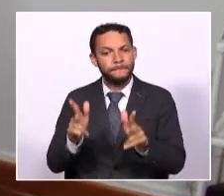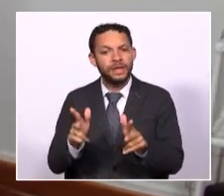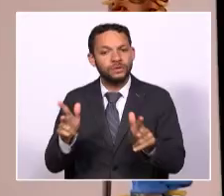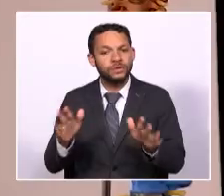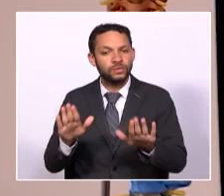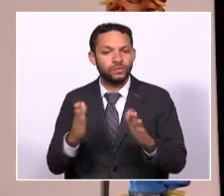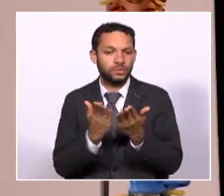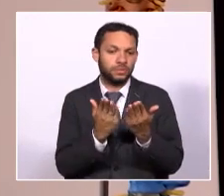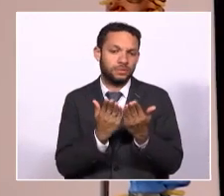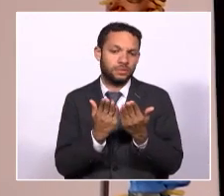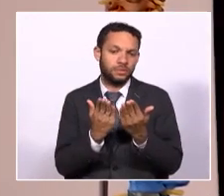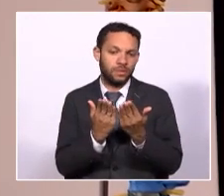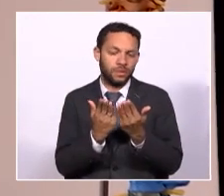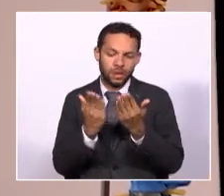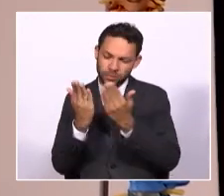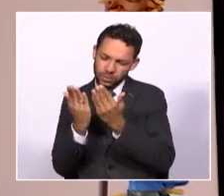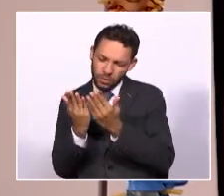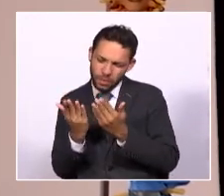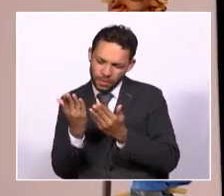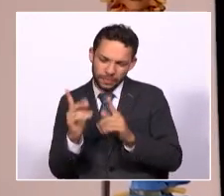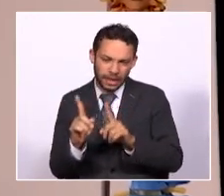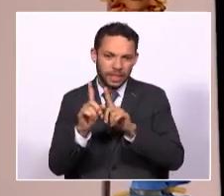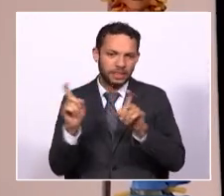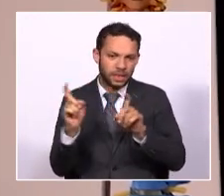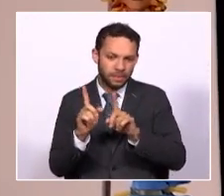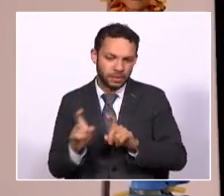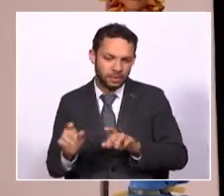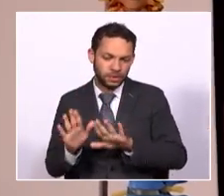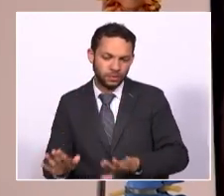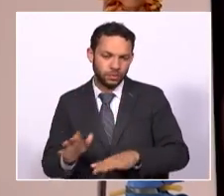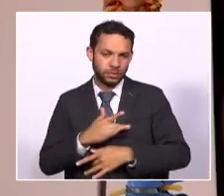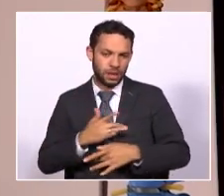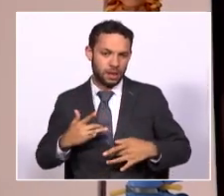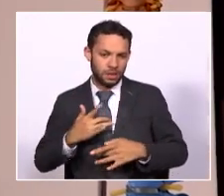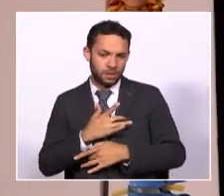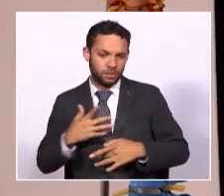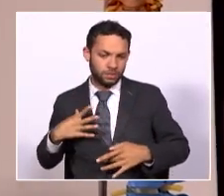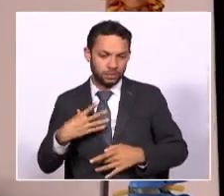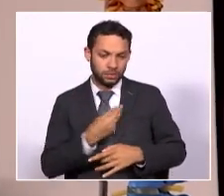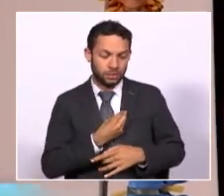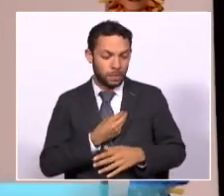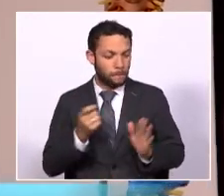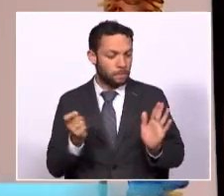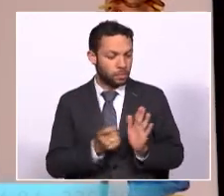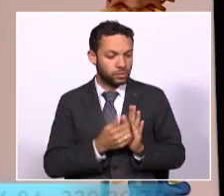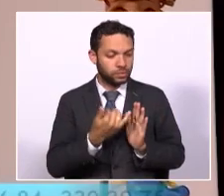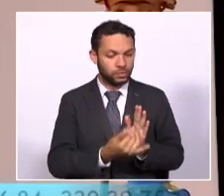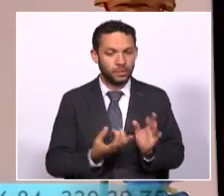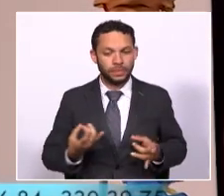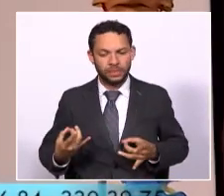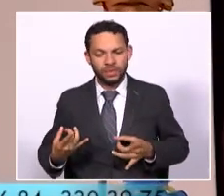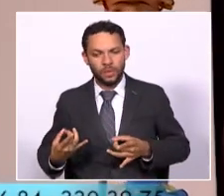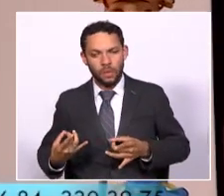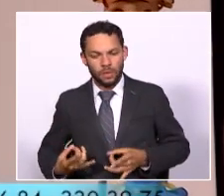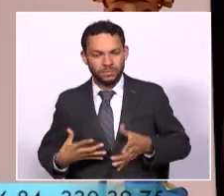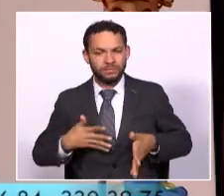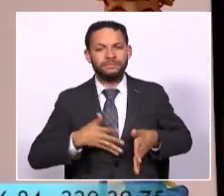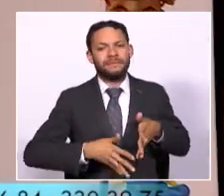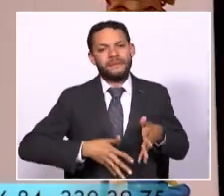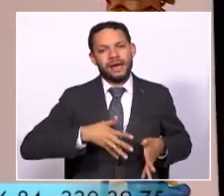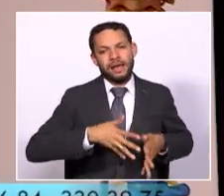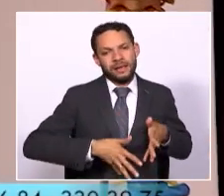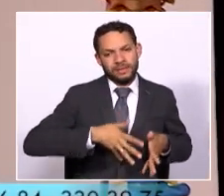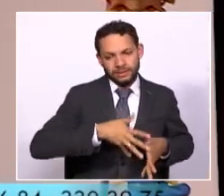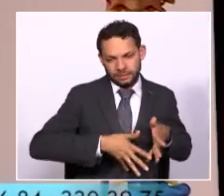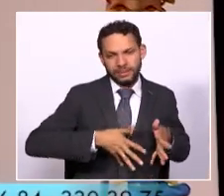estudiar un tema muy interesante de la medicina, que además de tener que ver con el dolor, es la quiropraxia. Porque a